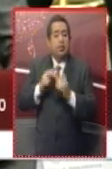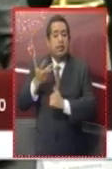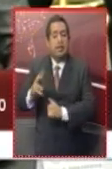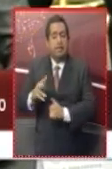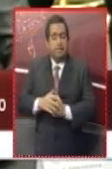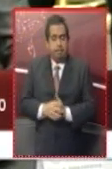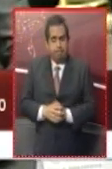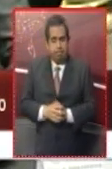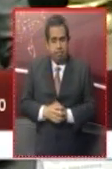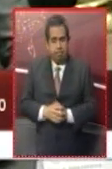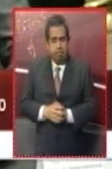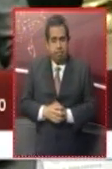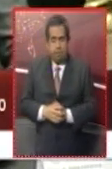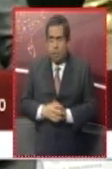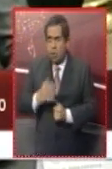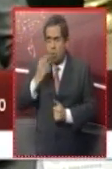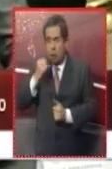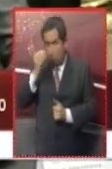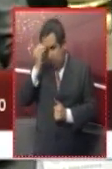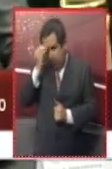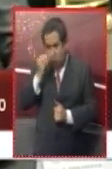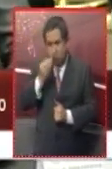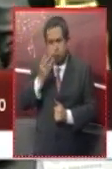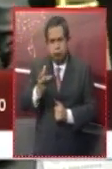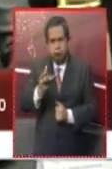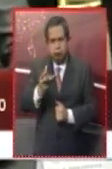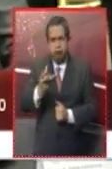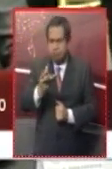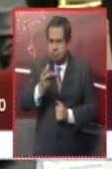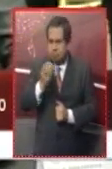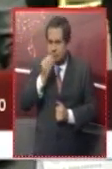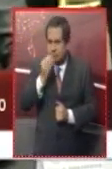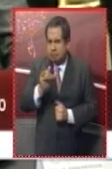Porque dar una opinión al respecto implica